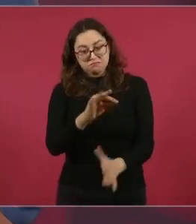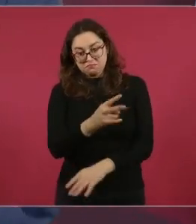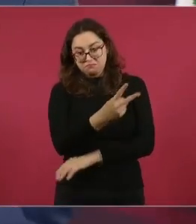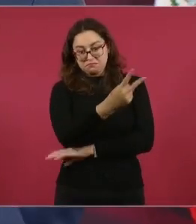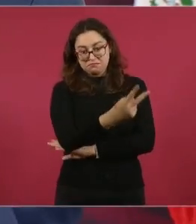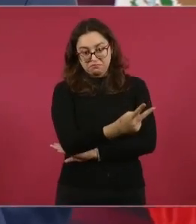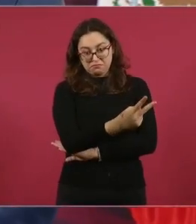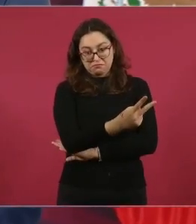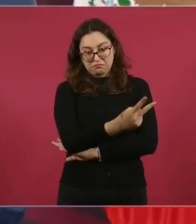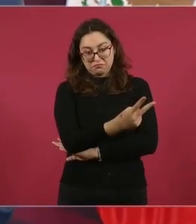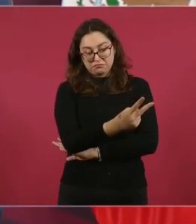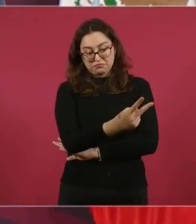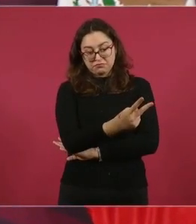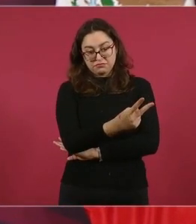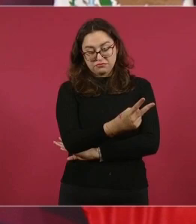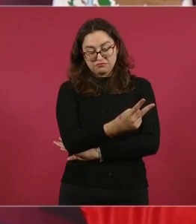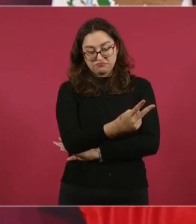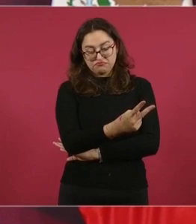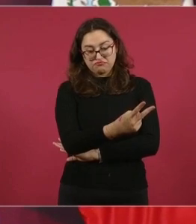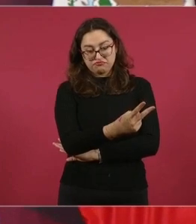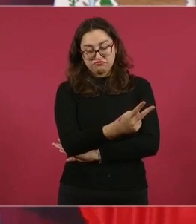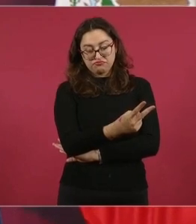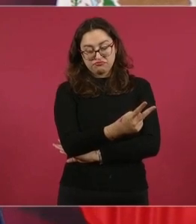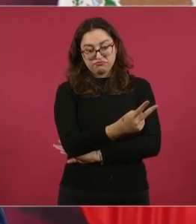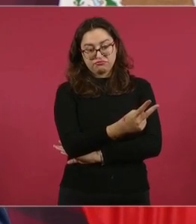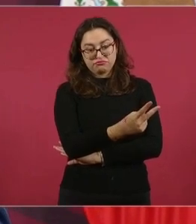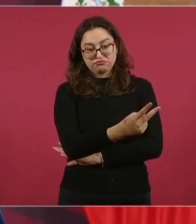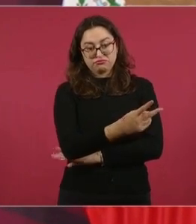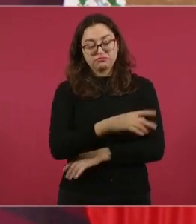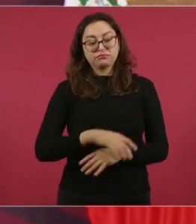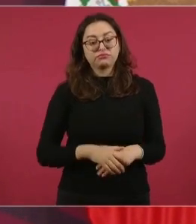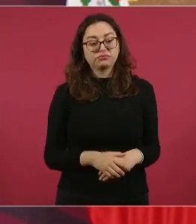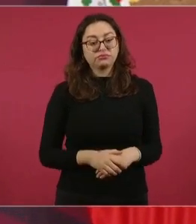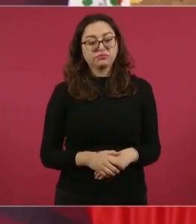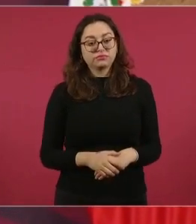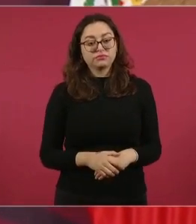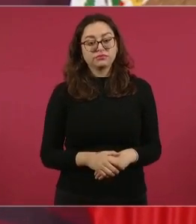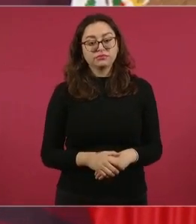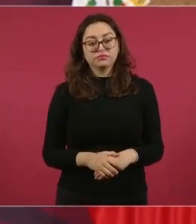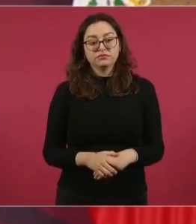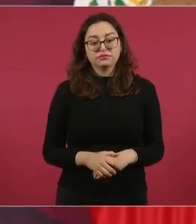ser el general Luis Crescencio. Además, estoy muy